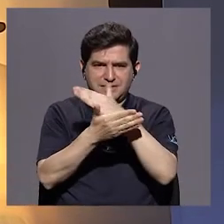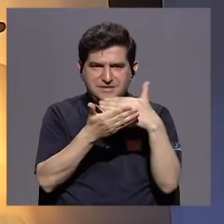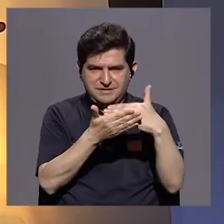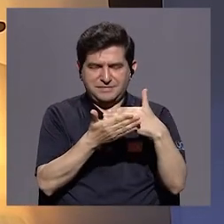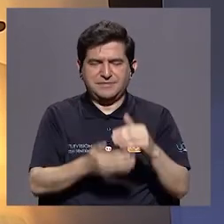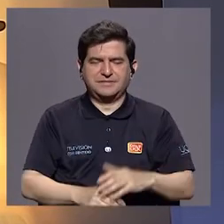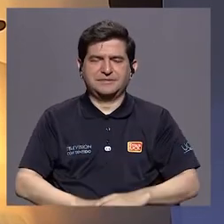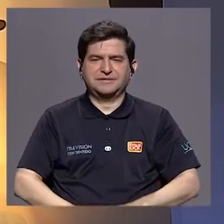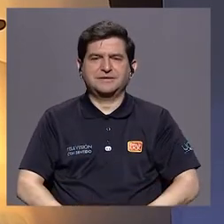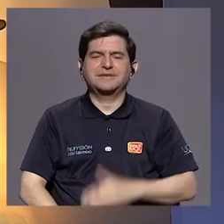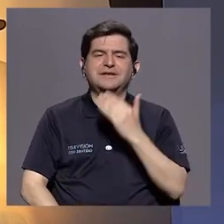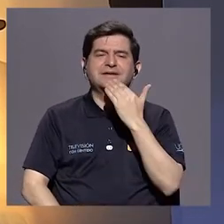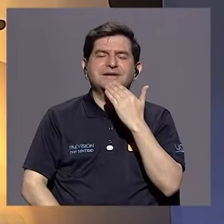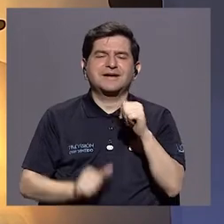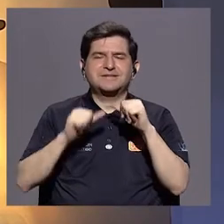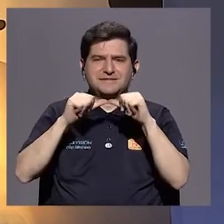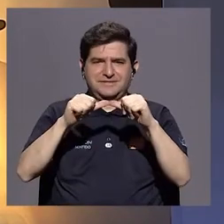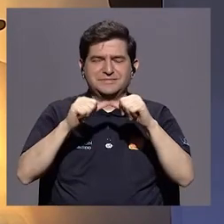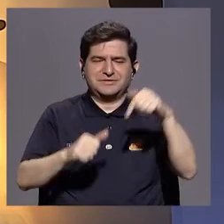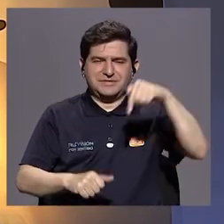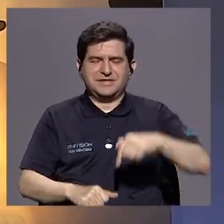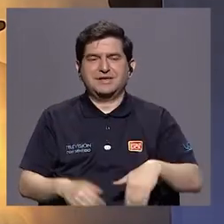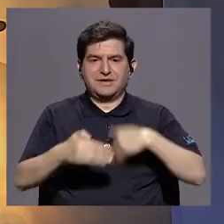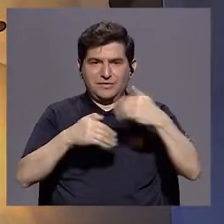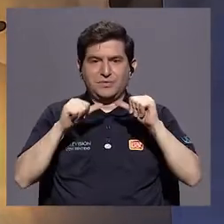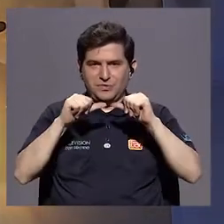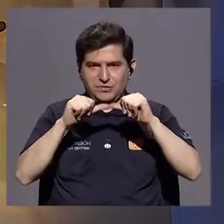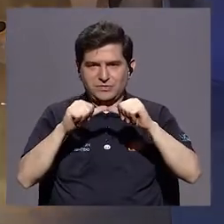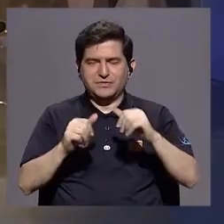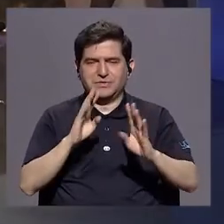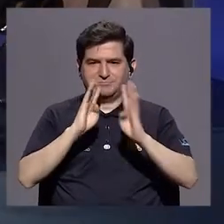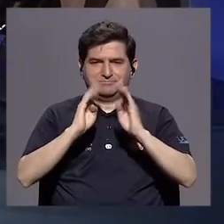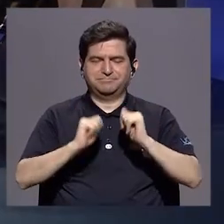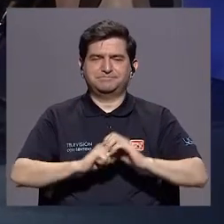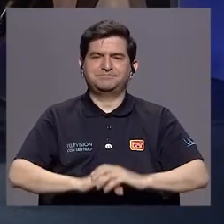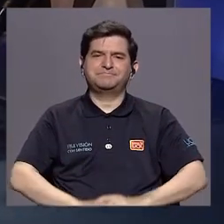apartado muchas veces por acompañarnos regresamos pronto